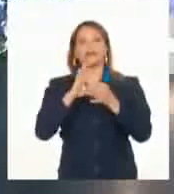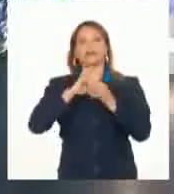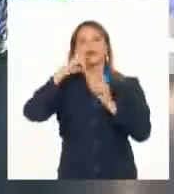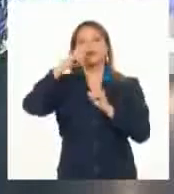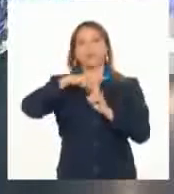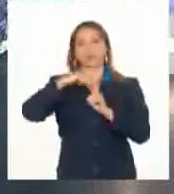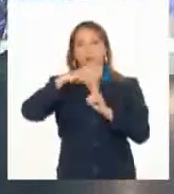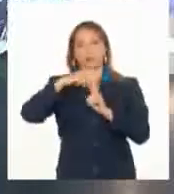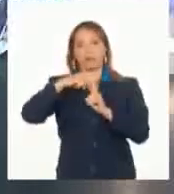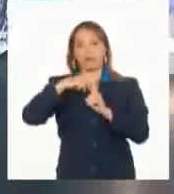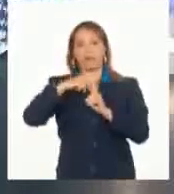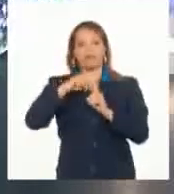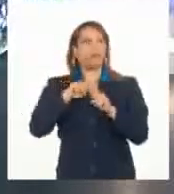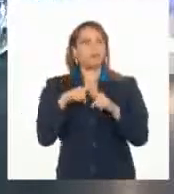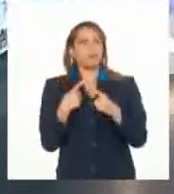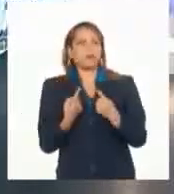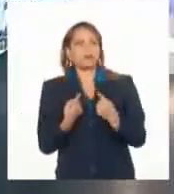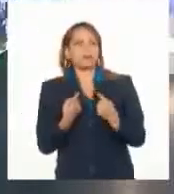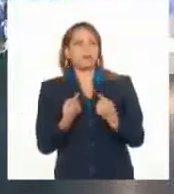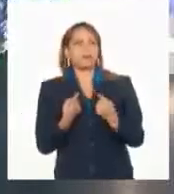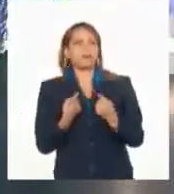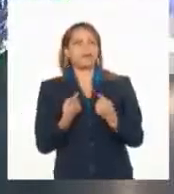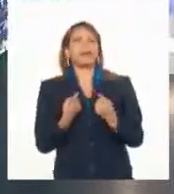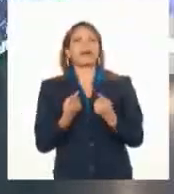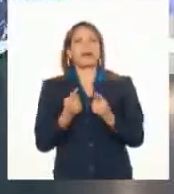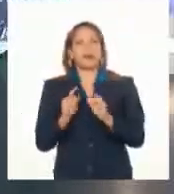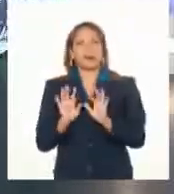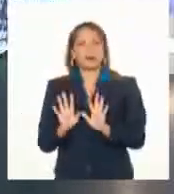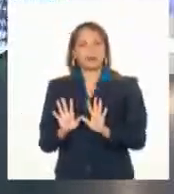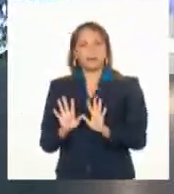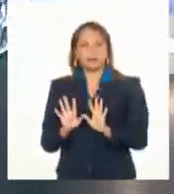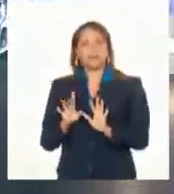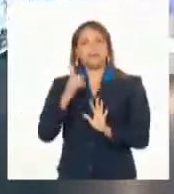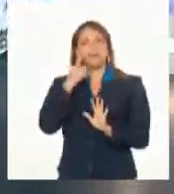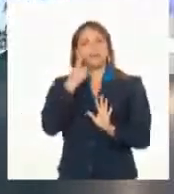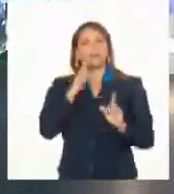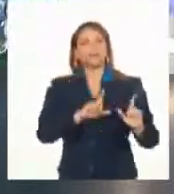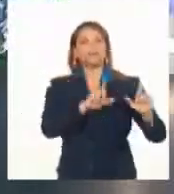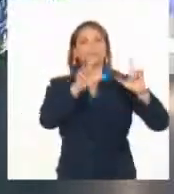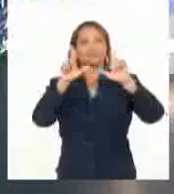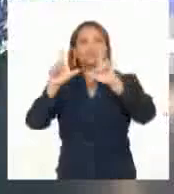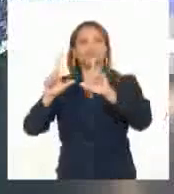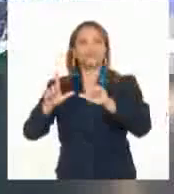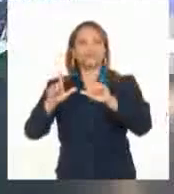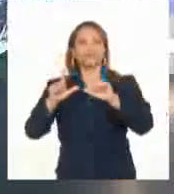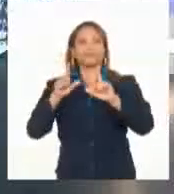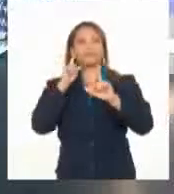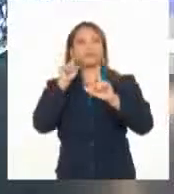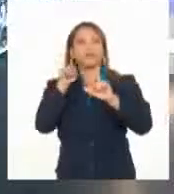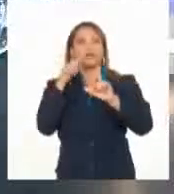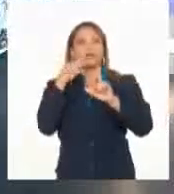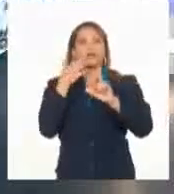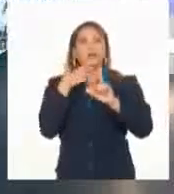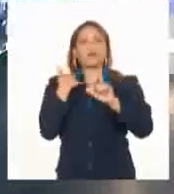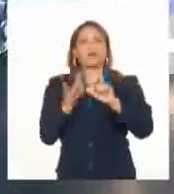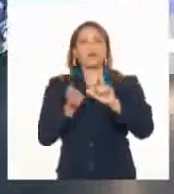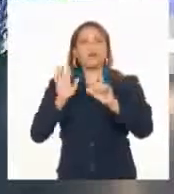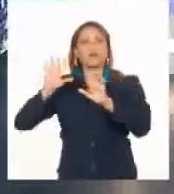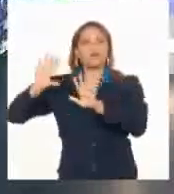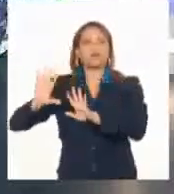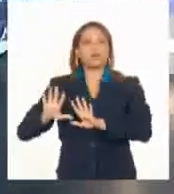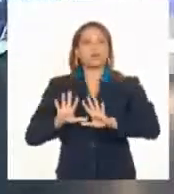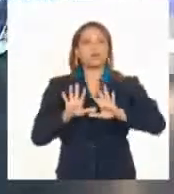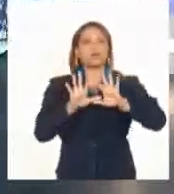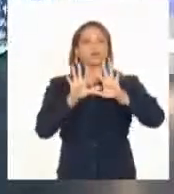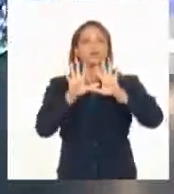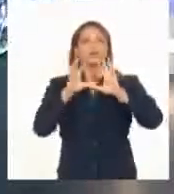¿Y eso dado por qué? Bueno, exactamente, se puede apreciar ahora en las imágenes de satélite cómo se ha mantenido el predominio